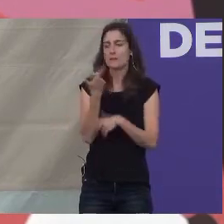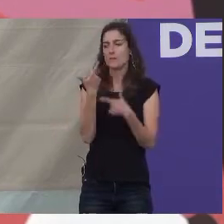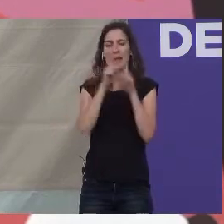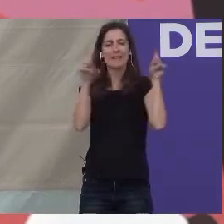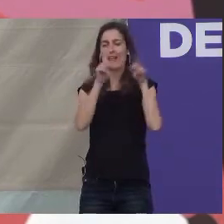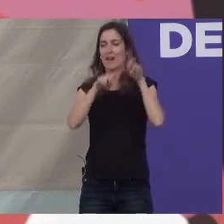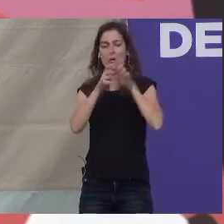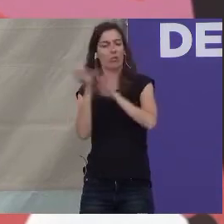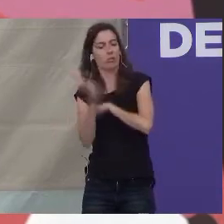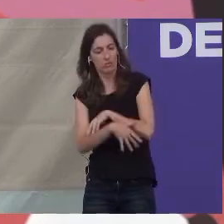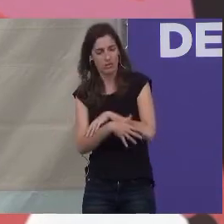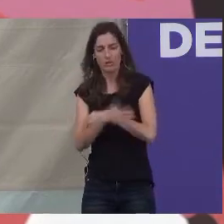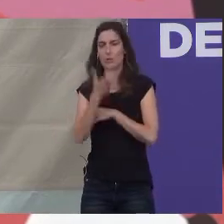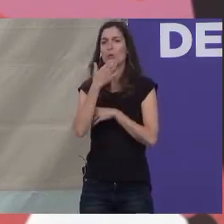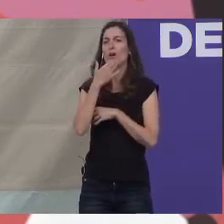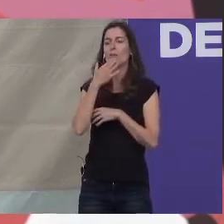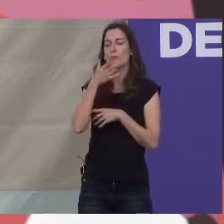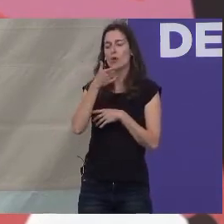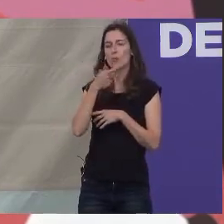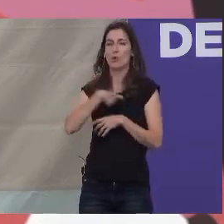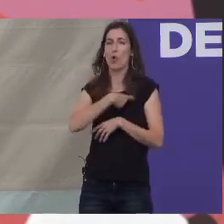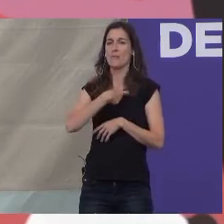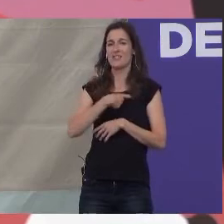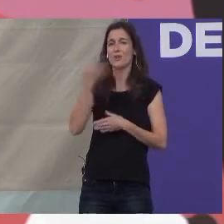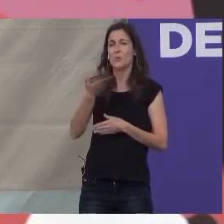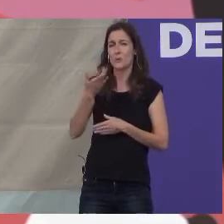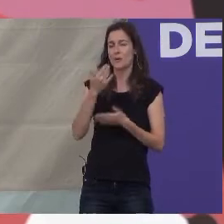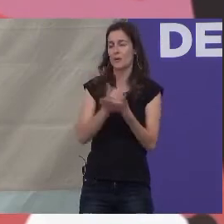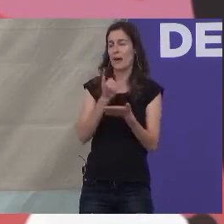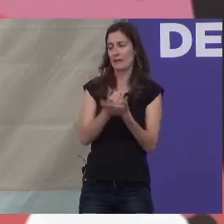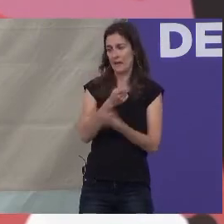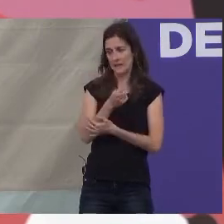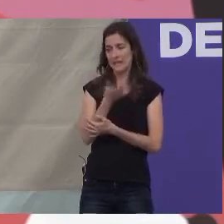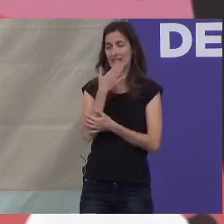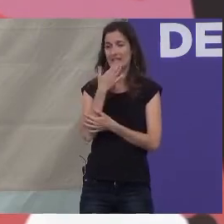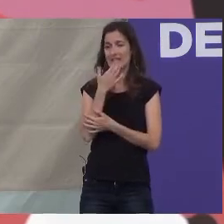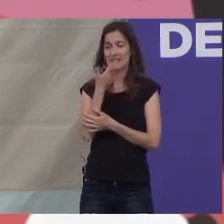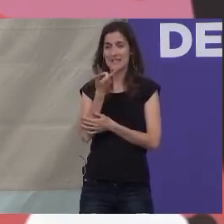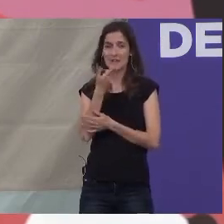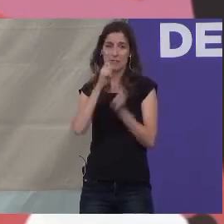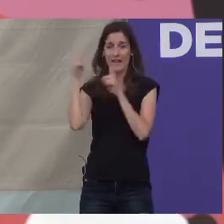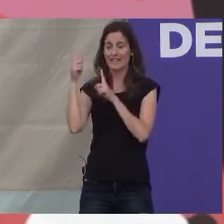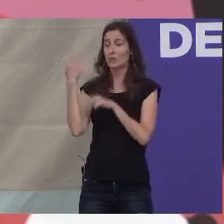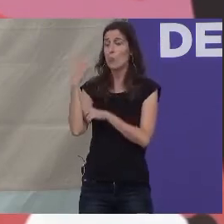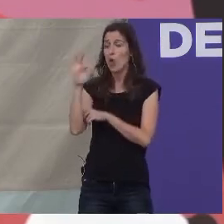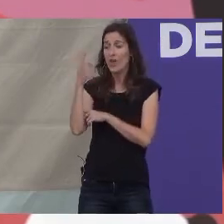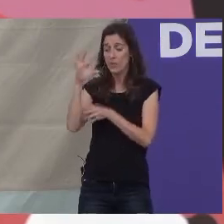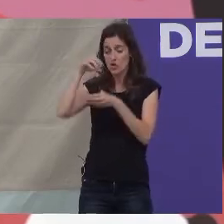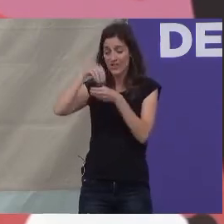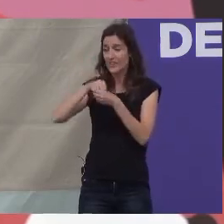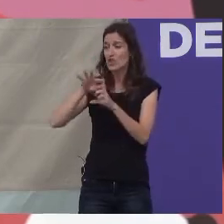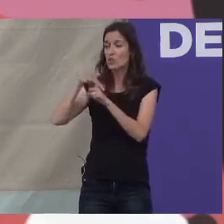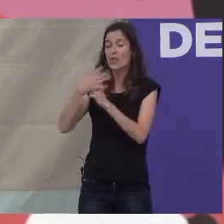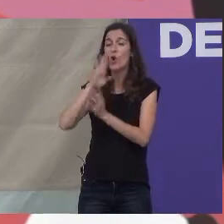órganos y en concreto un órgano tan importante como la Comisión de Garantías. Imaginaos si se da un caso en corrupción en Podemos. ¿Qué